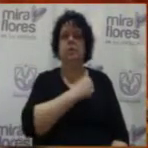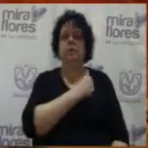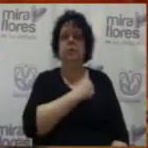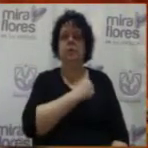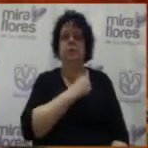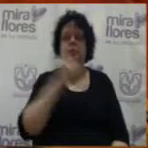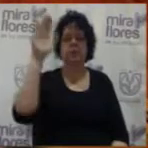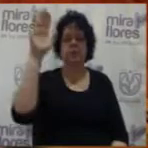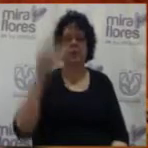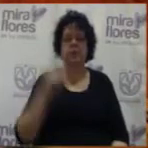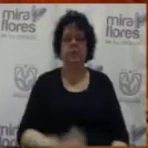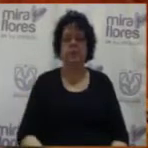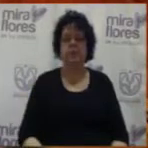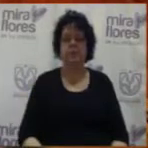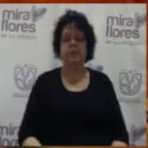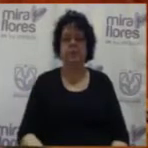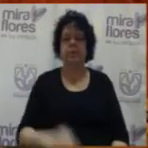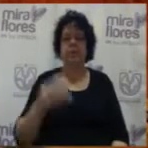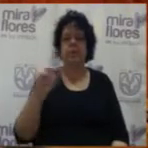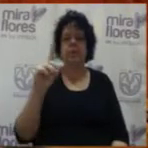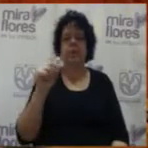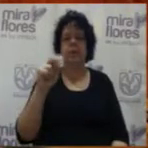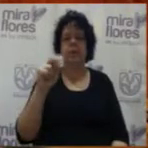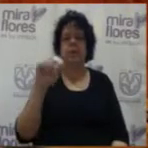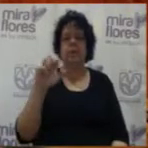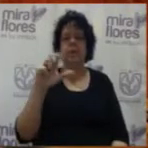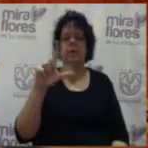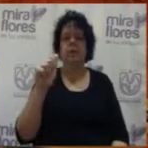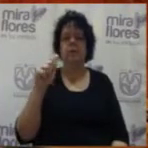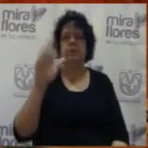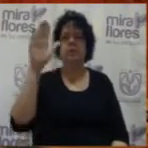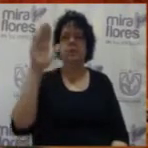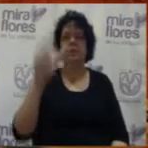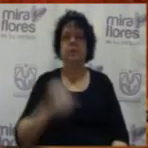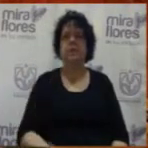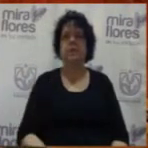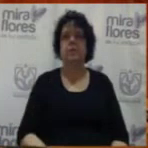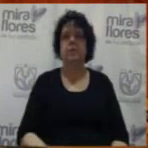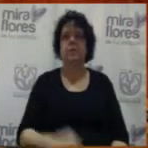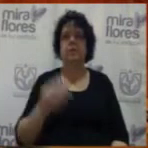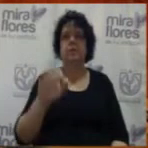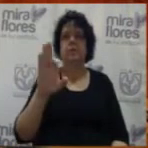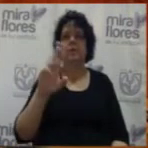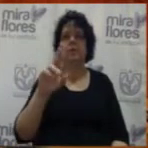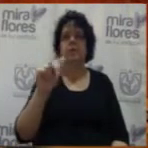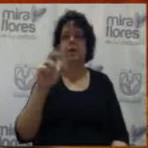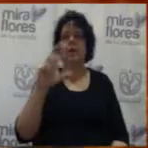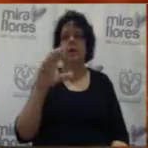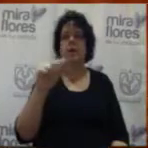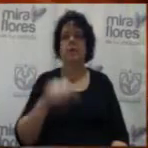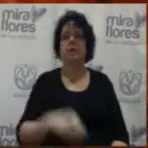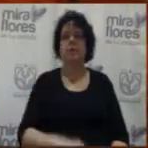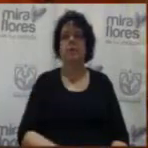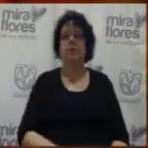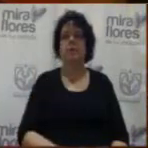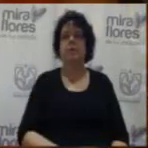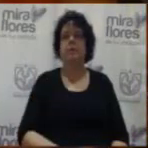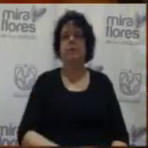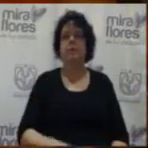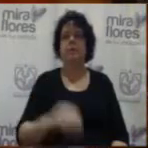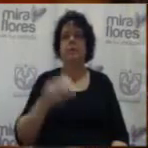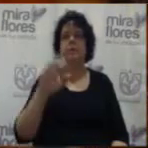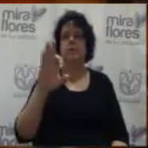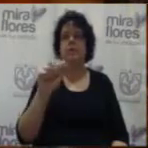Stiglitz Watson. Señorita Daniela Lozano Vítor. Señora Franca Rey Camino. Señor Alfredo Lee